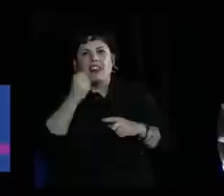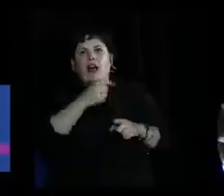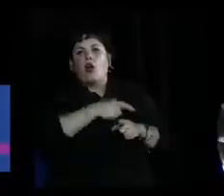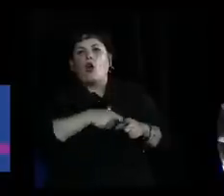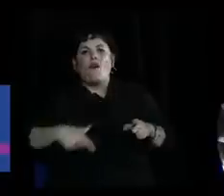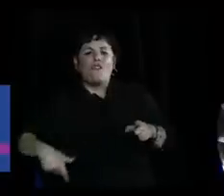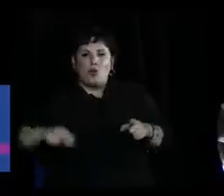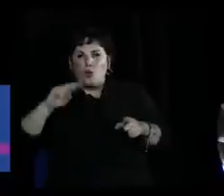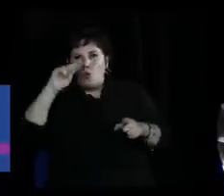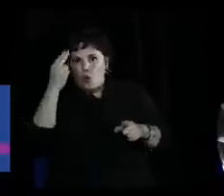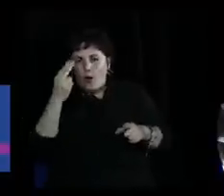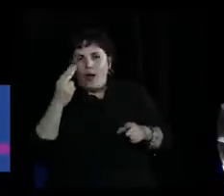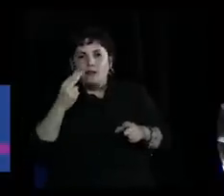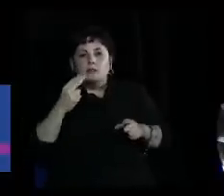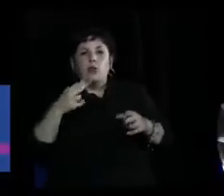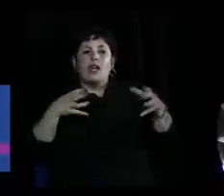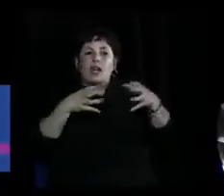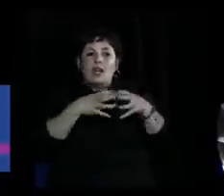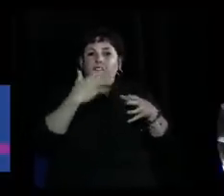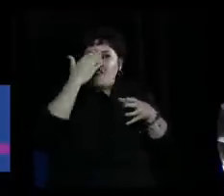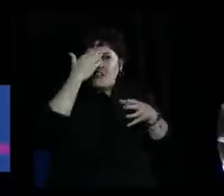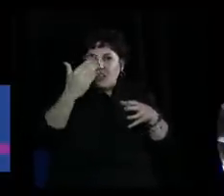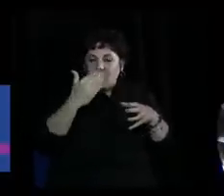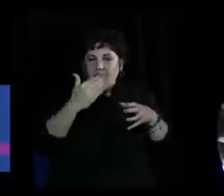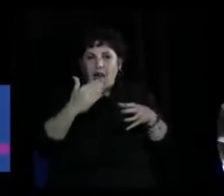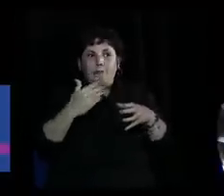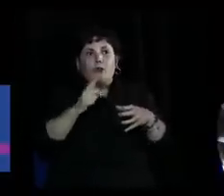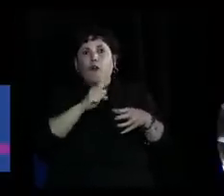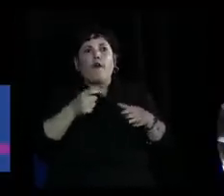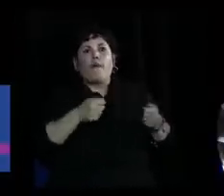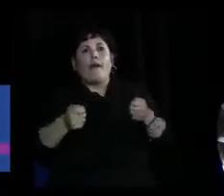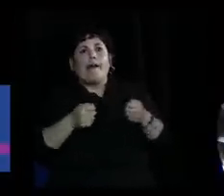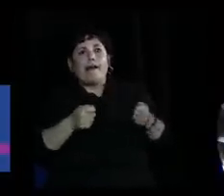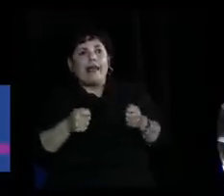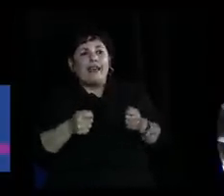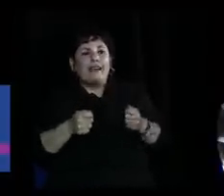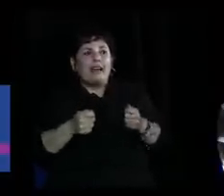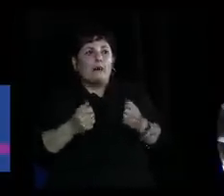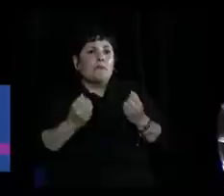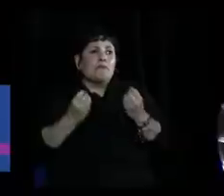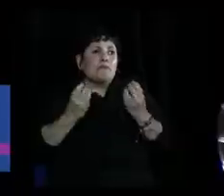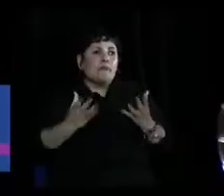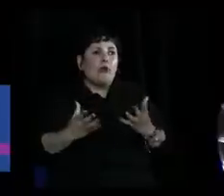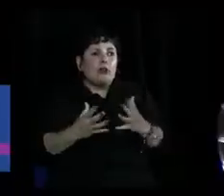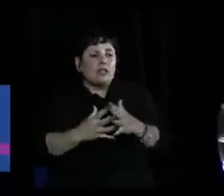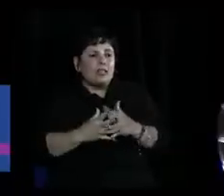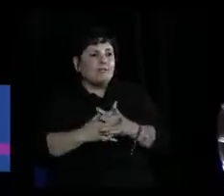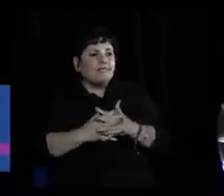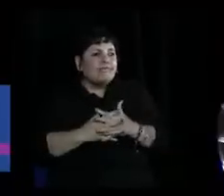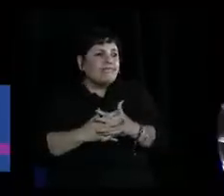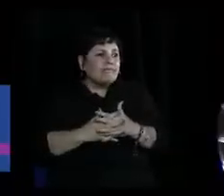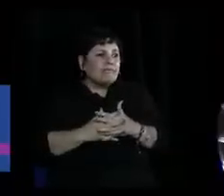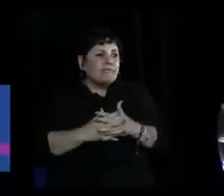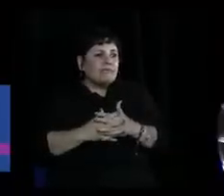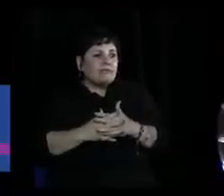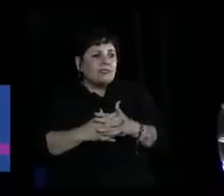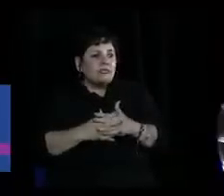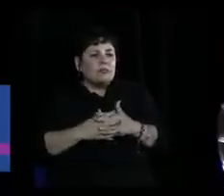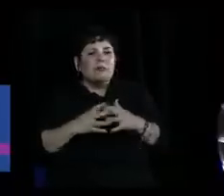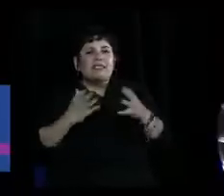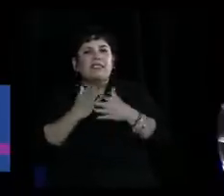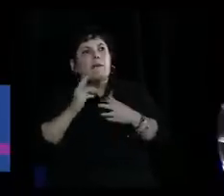uruguayo y que la izquierda uruguaya o la oposición no maneja ese aspecto porque la izquierda siempre miró el